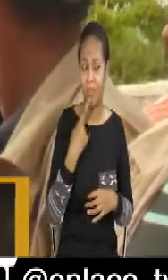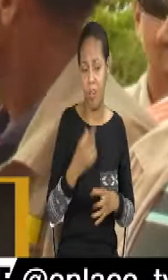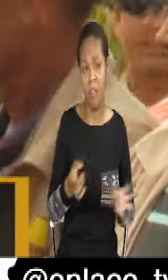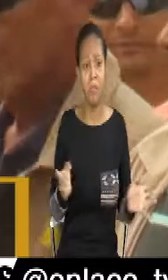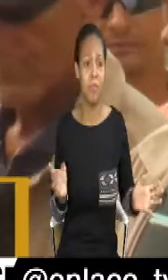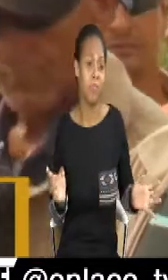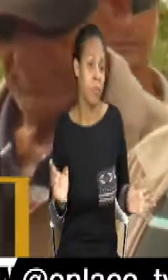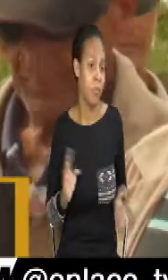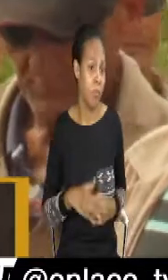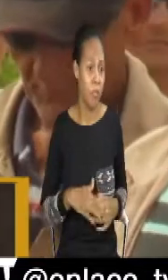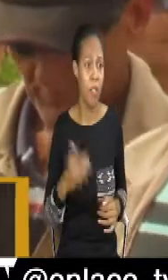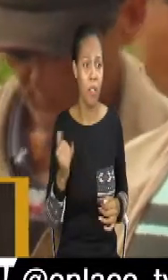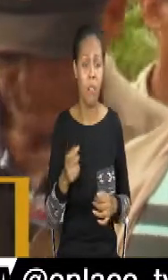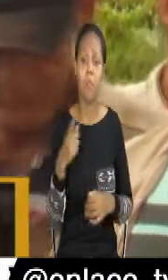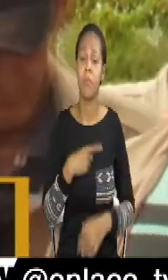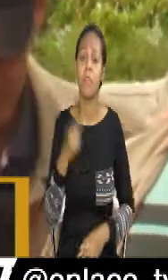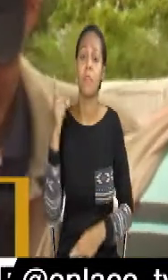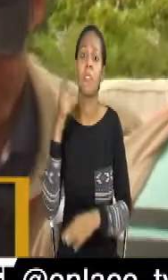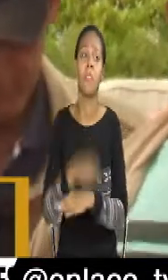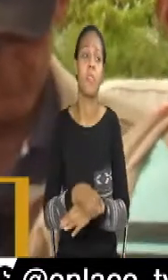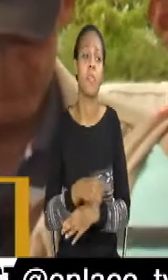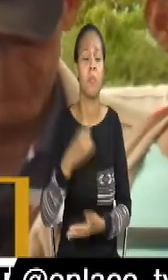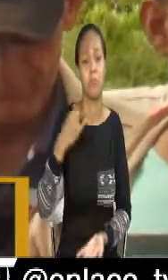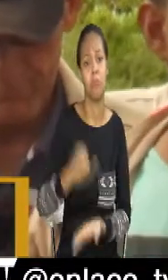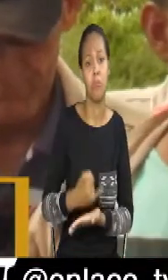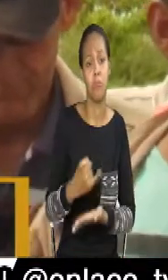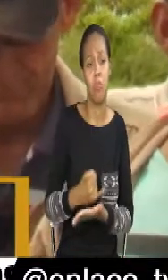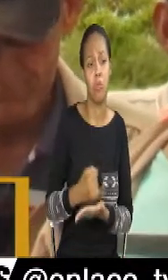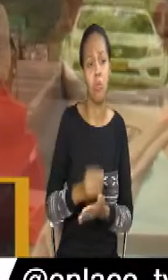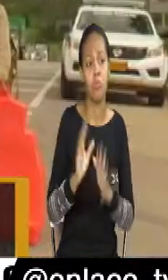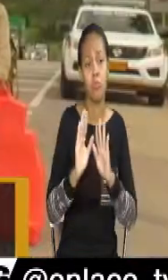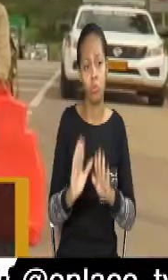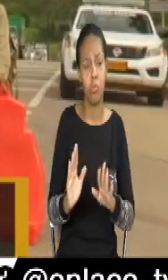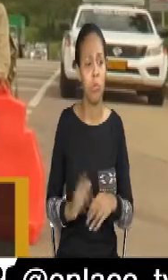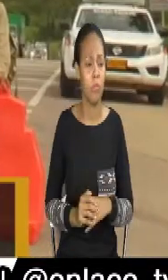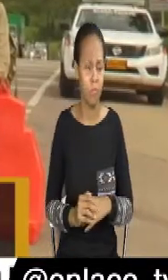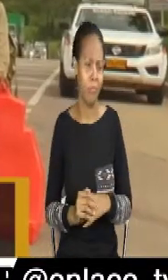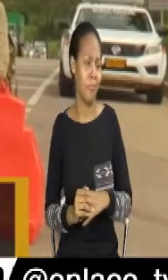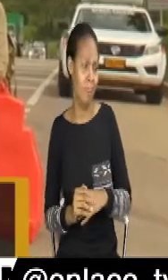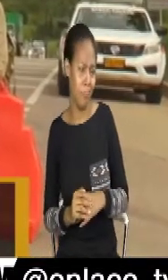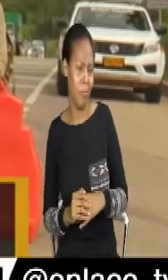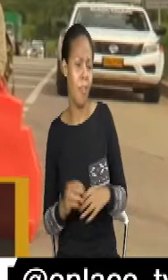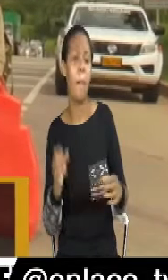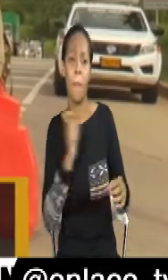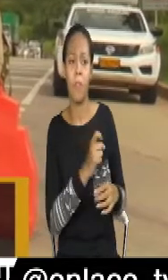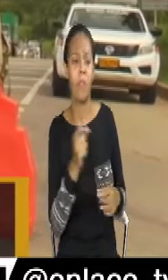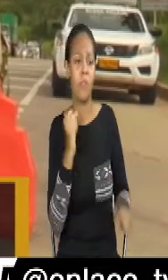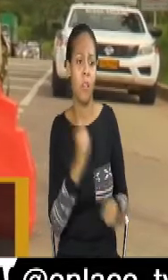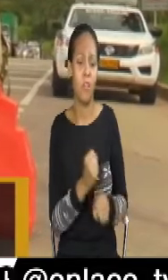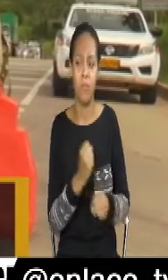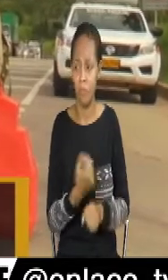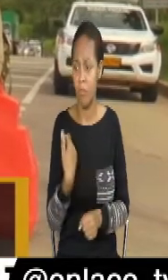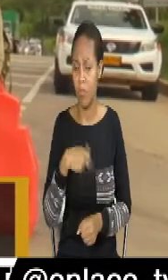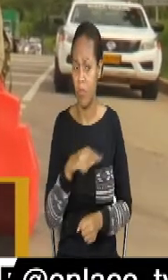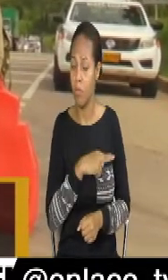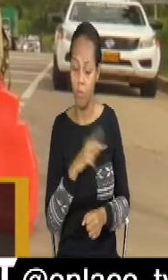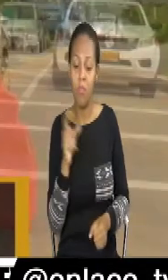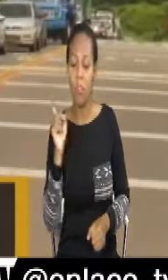tiene demandado al sindicato y a los trabajadores. Nosotros nos vamos a defender en un tribunal porque tenemos que